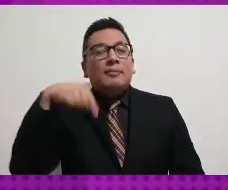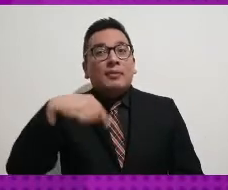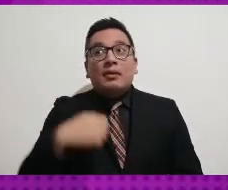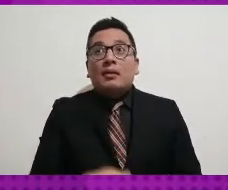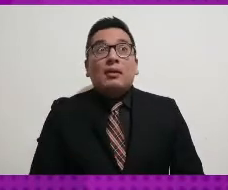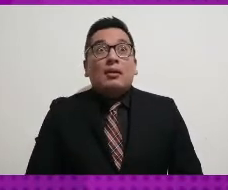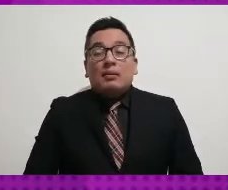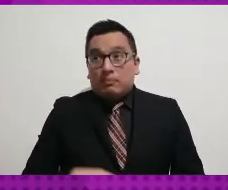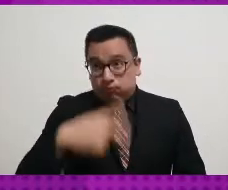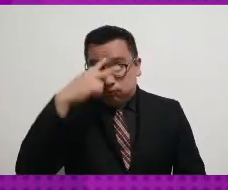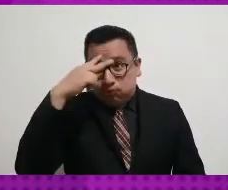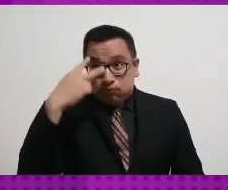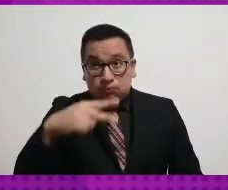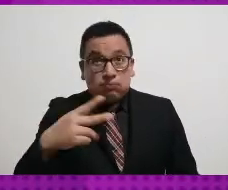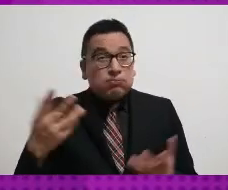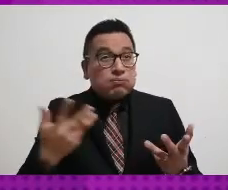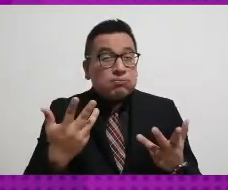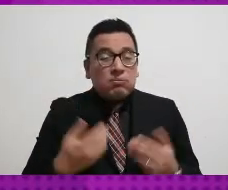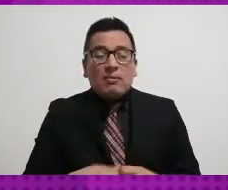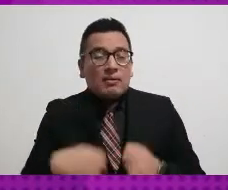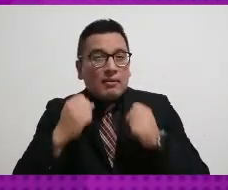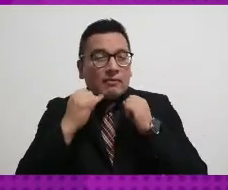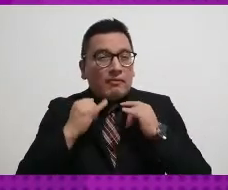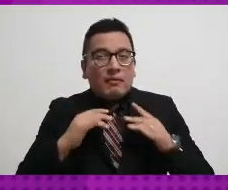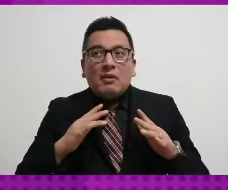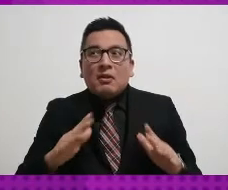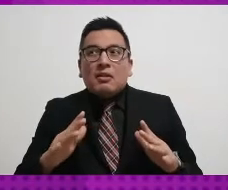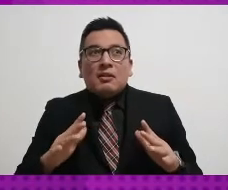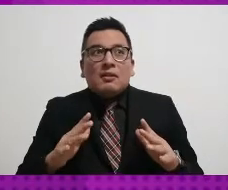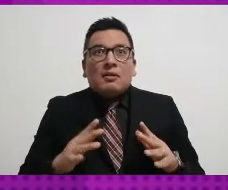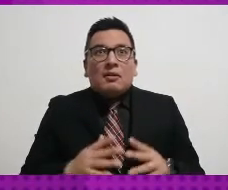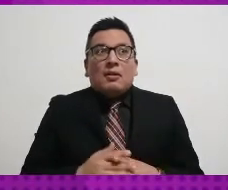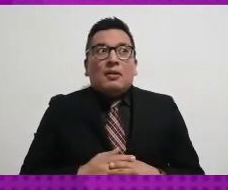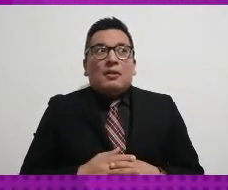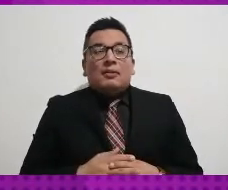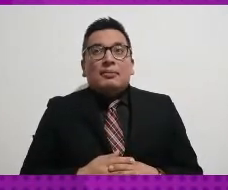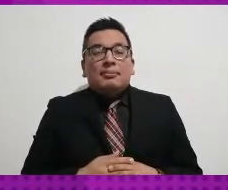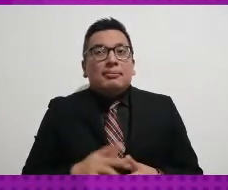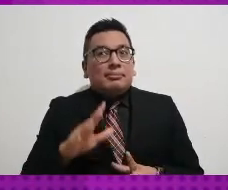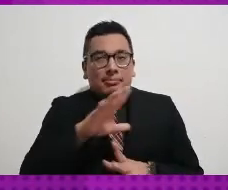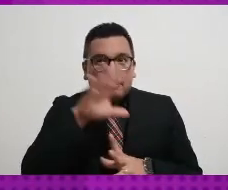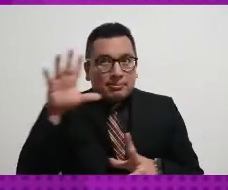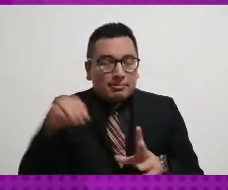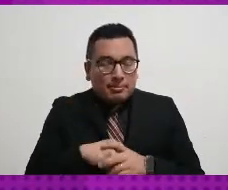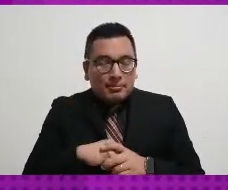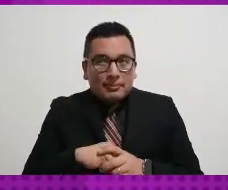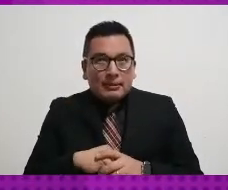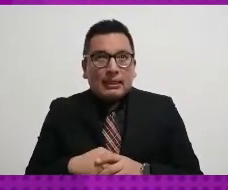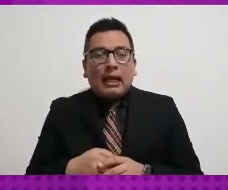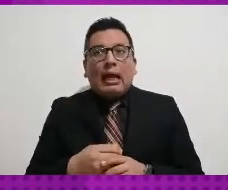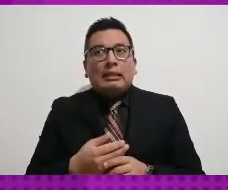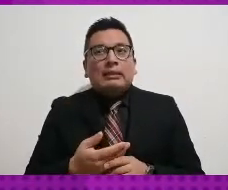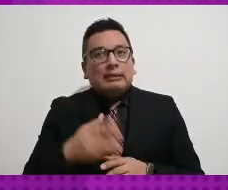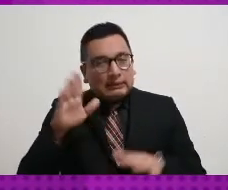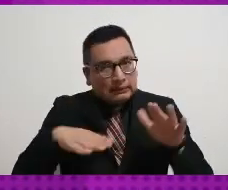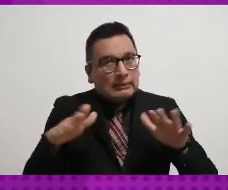otros estándares. ¿A qué me refiero? Bueno, a que la preferencia política no necesariamente debe de generar un